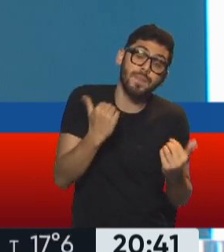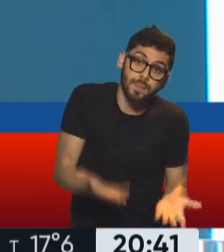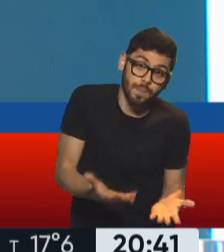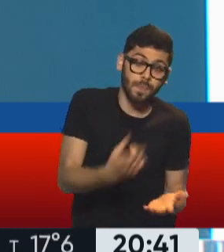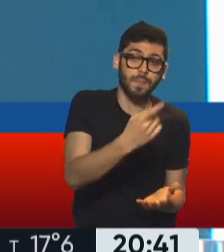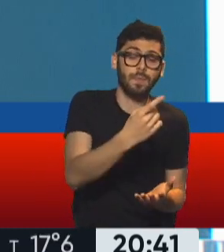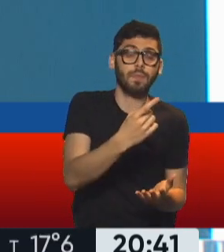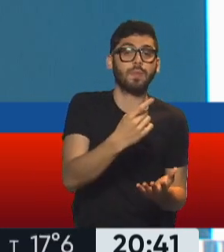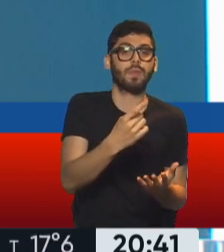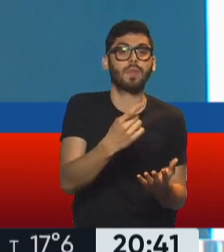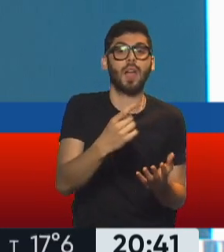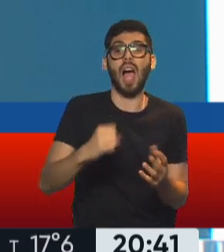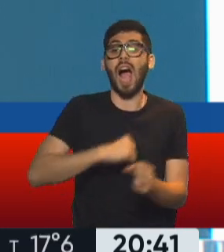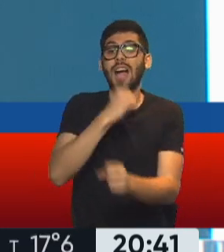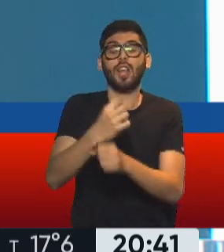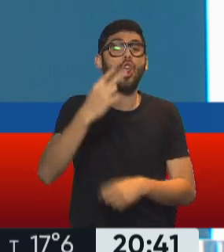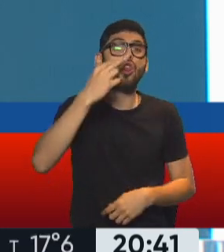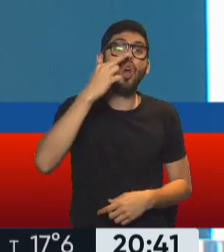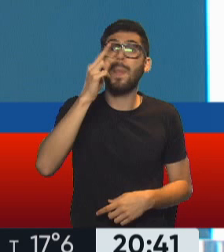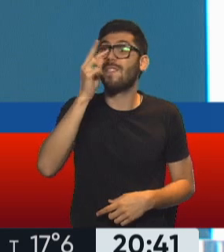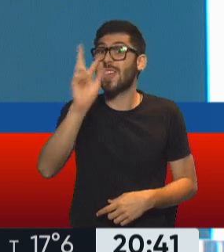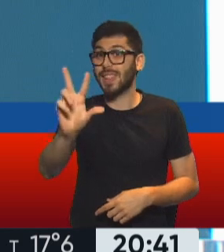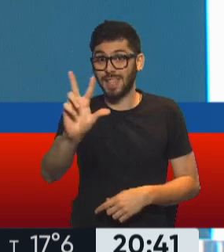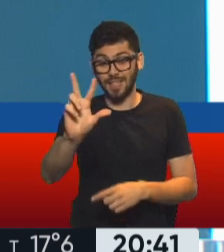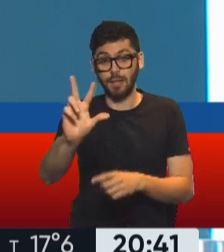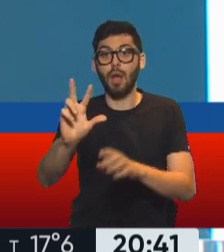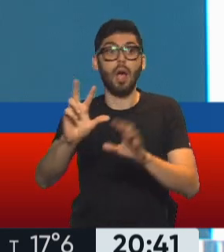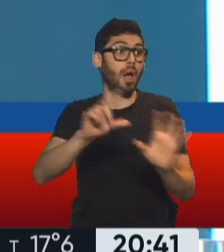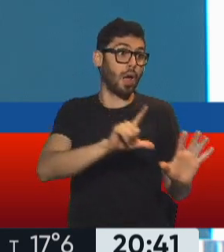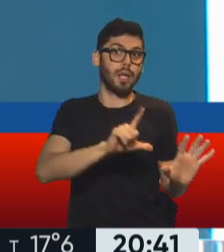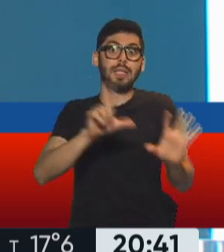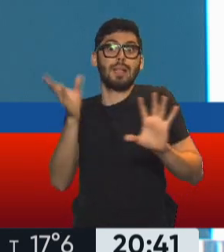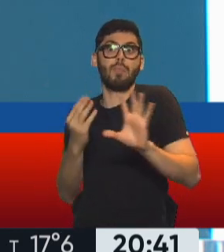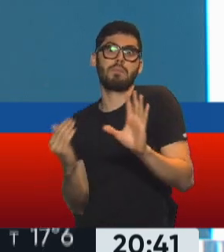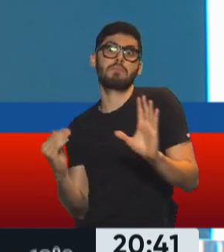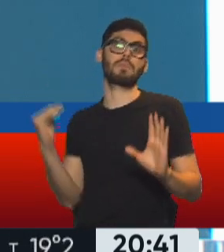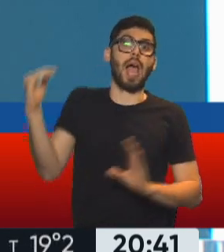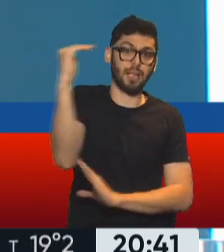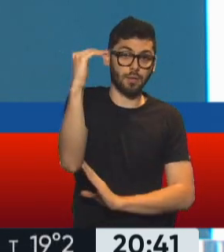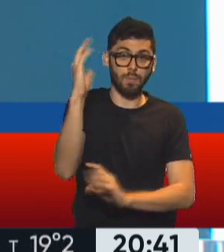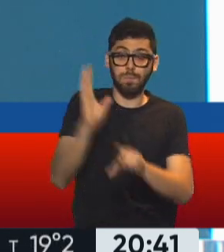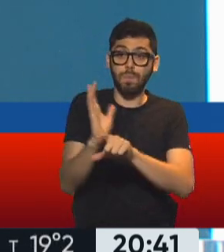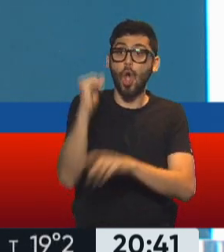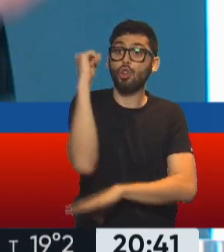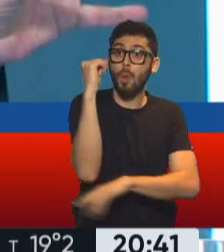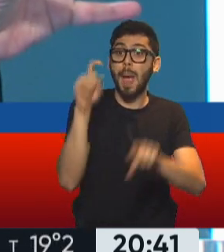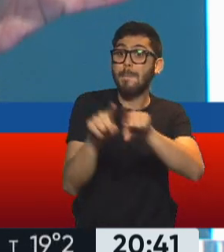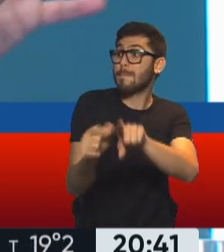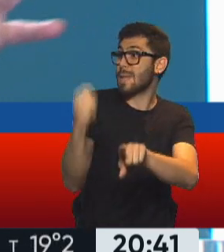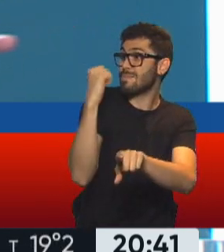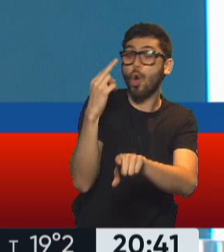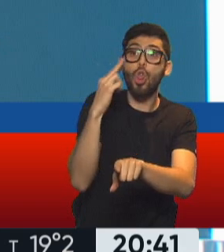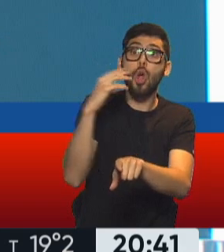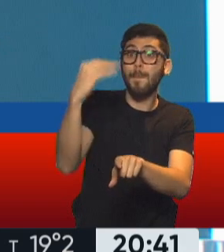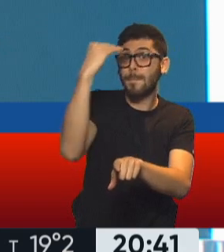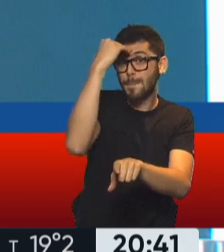lograr ese crecimiento hasta el 2023, que nos deje decir, bueno, volvemos a tener el mismo tamaño de economía que en el 2015.